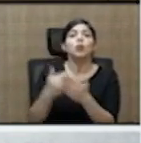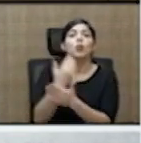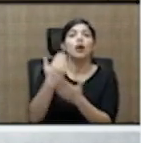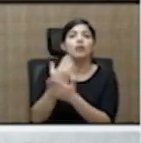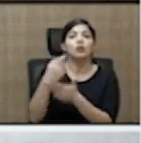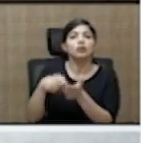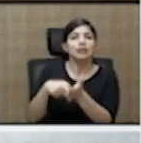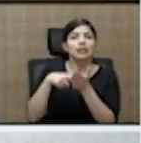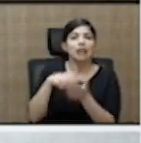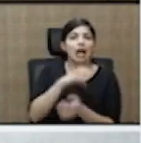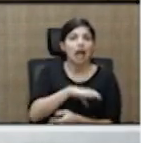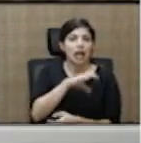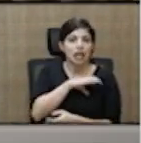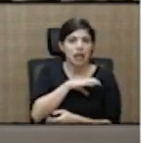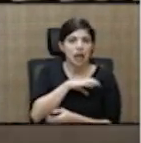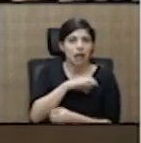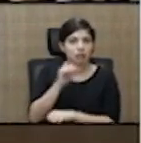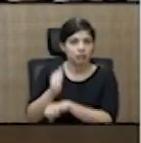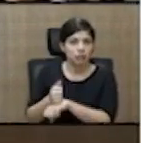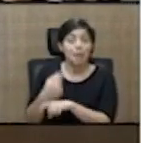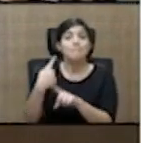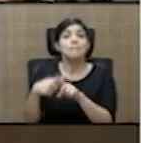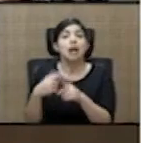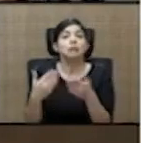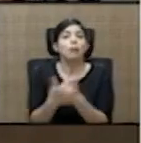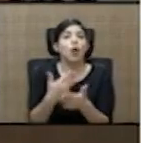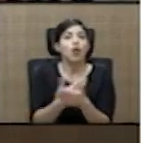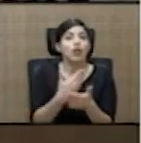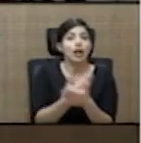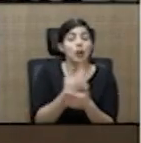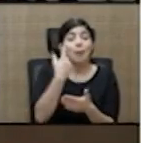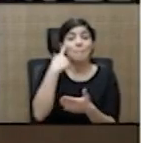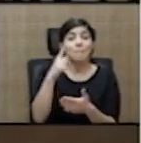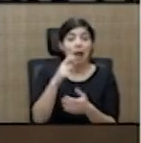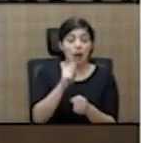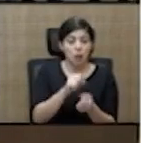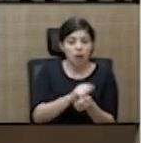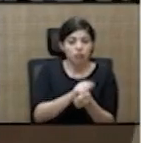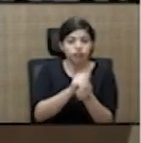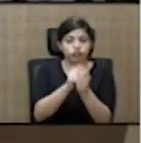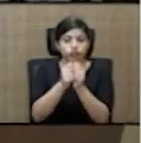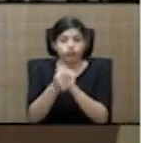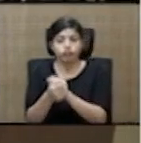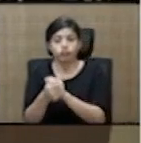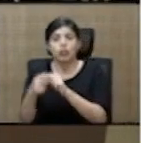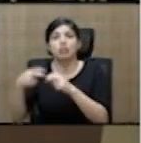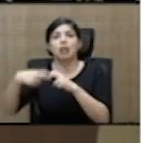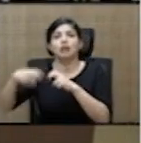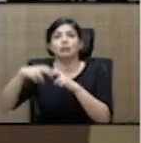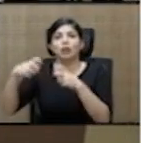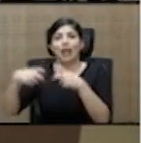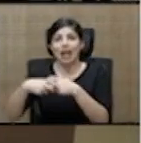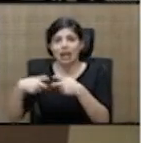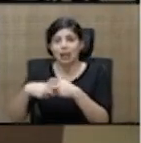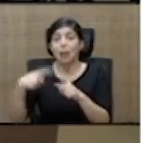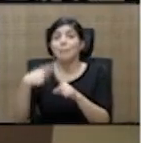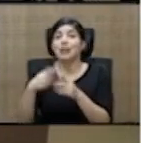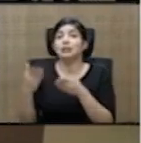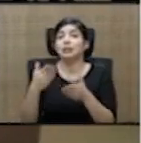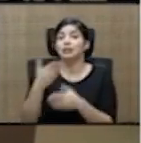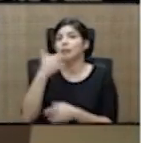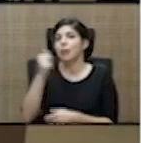Ejecutivo, sino a partir del aporte de fracciones legislativas, sectores económicos, laborales, etcétera,